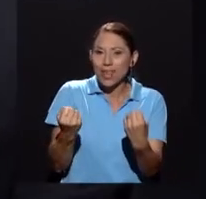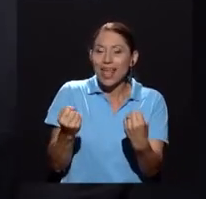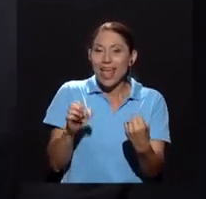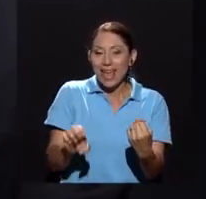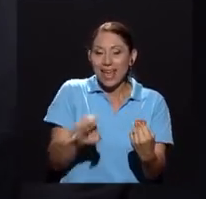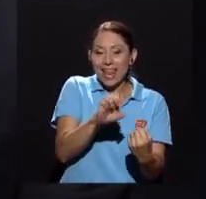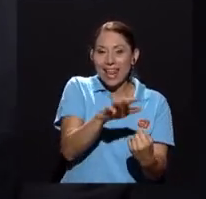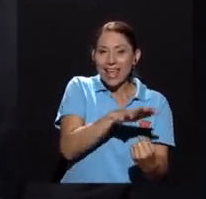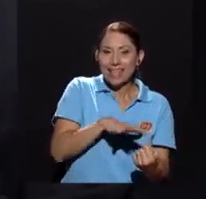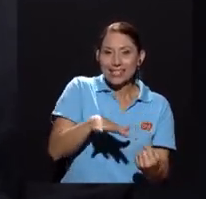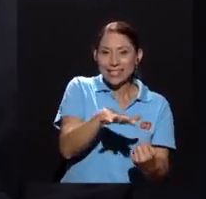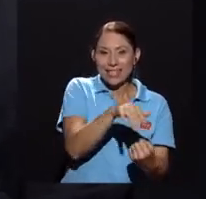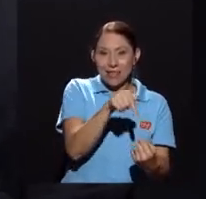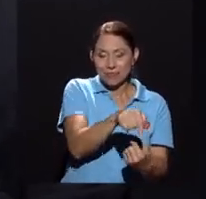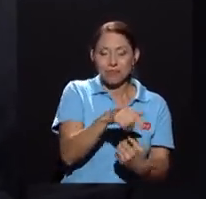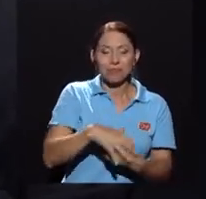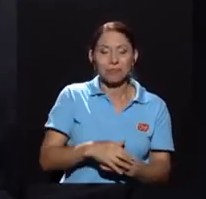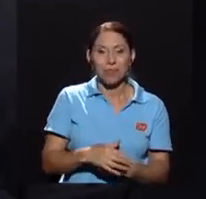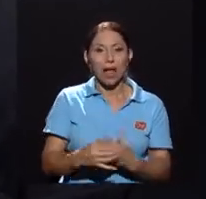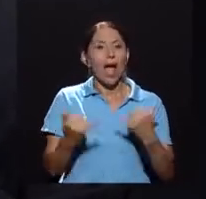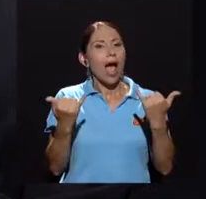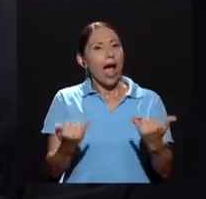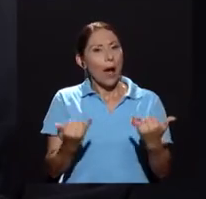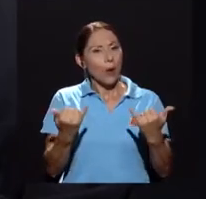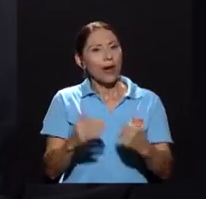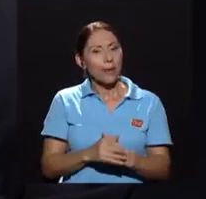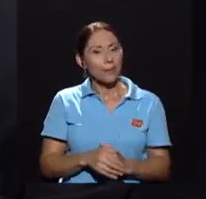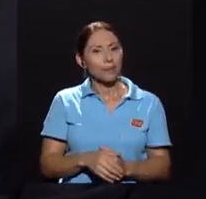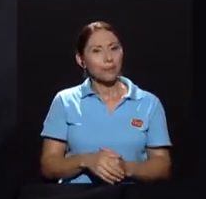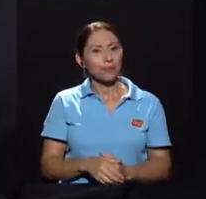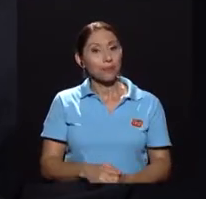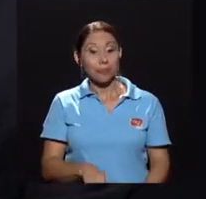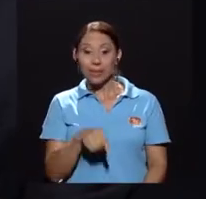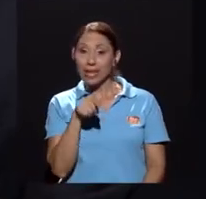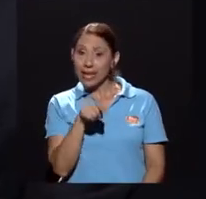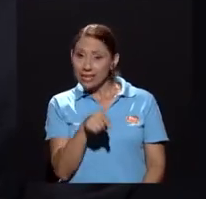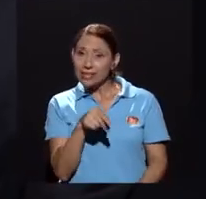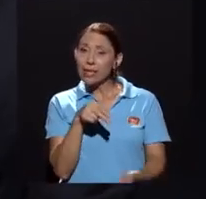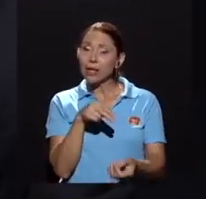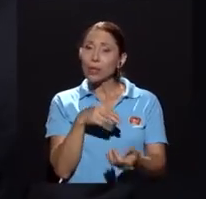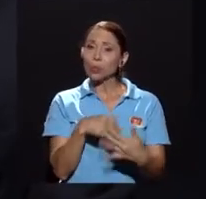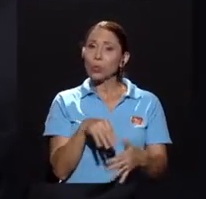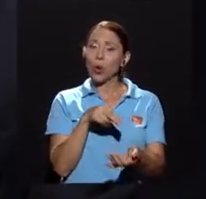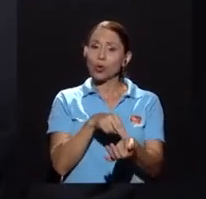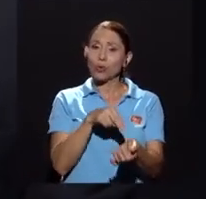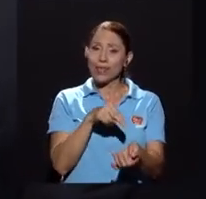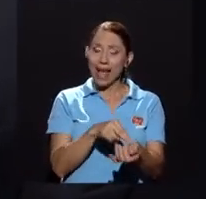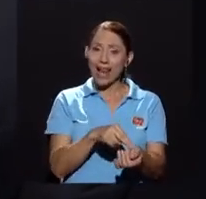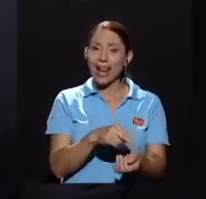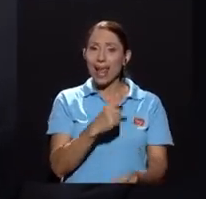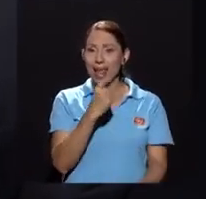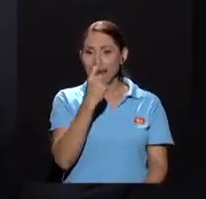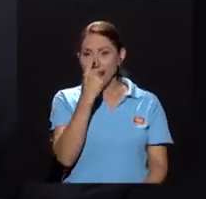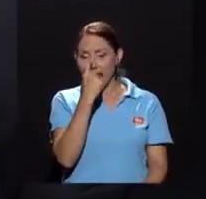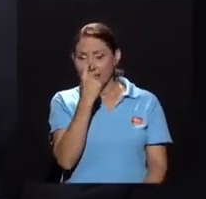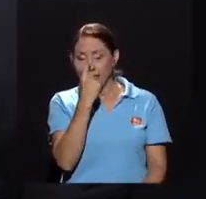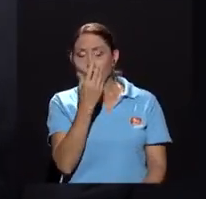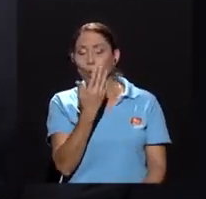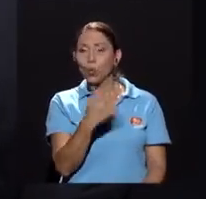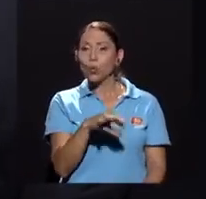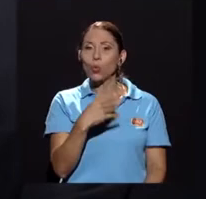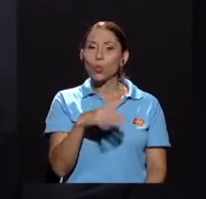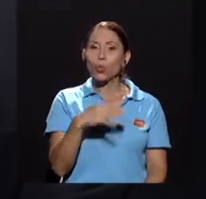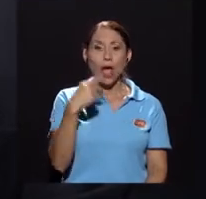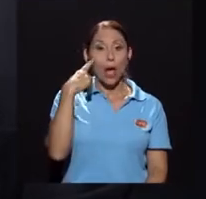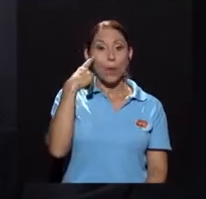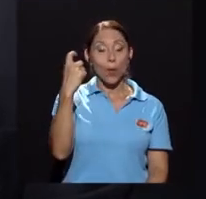capital ahora este calderón se las trae verdad porque este hospital calderón ya las trae porque en